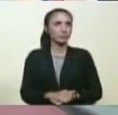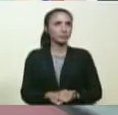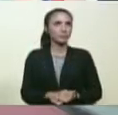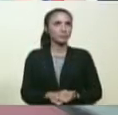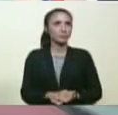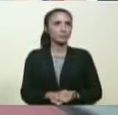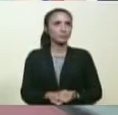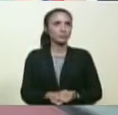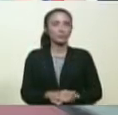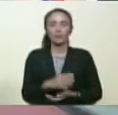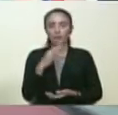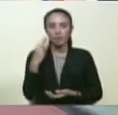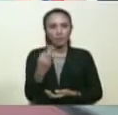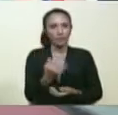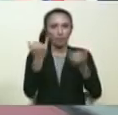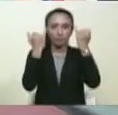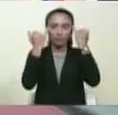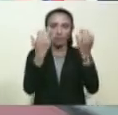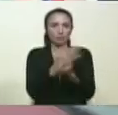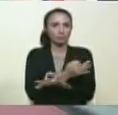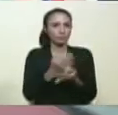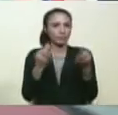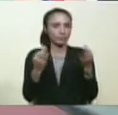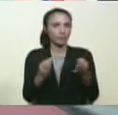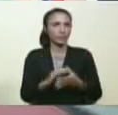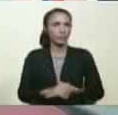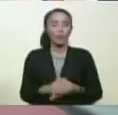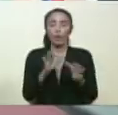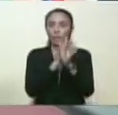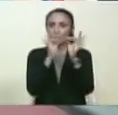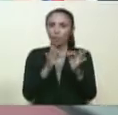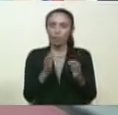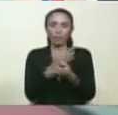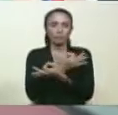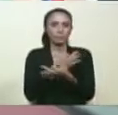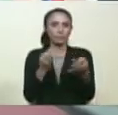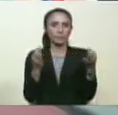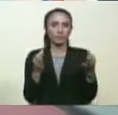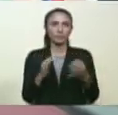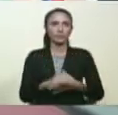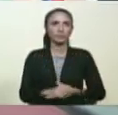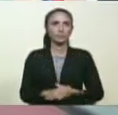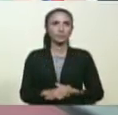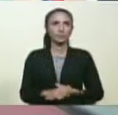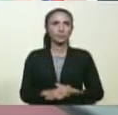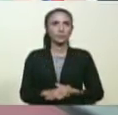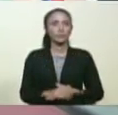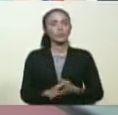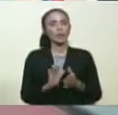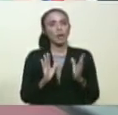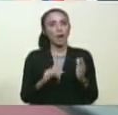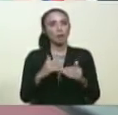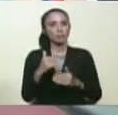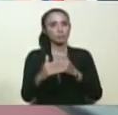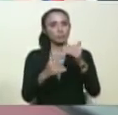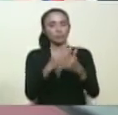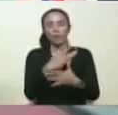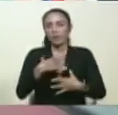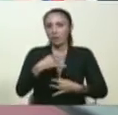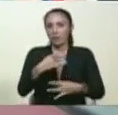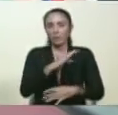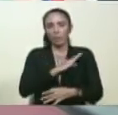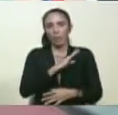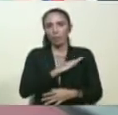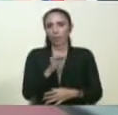verdaderamente milagrosa. Tengo que decirlo de esa forma. Y son los asuntos que a Venezuela le deben interesar.